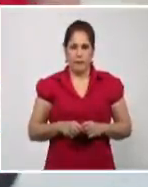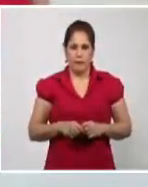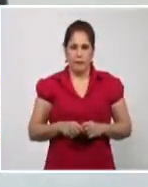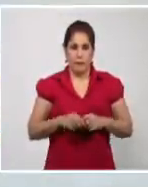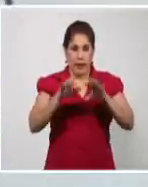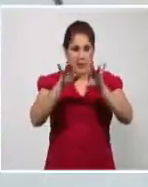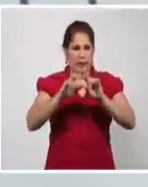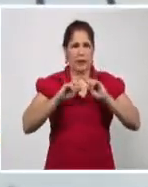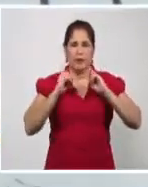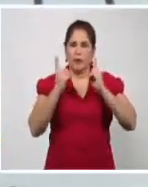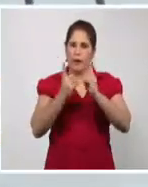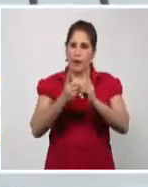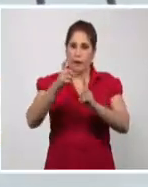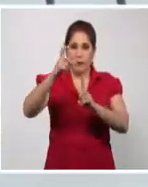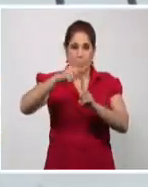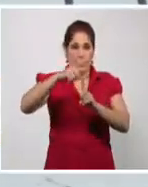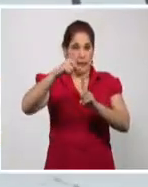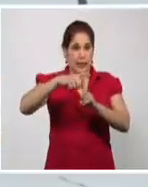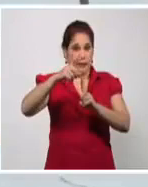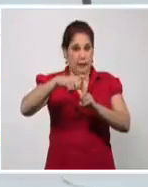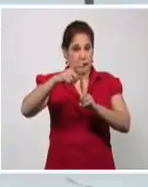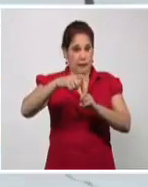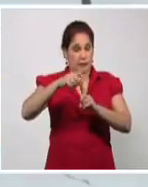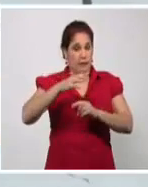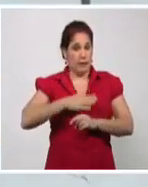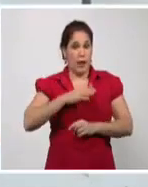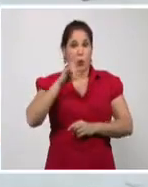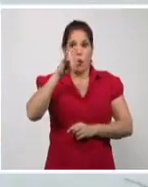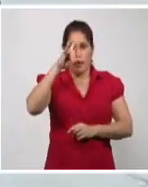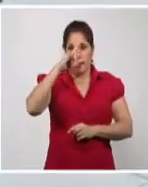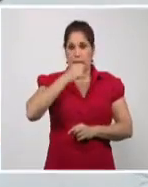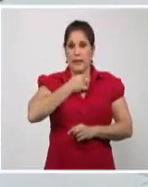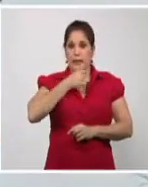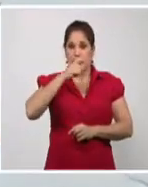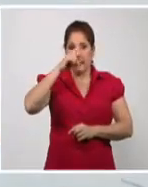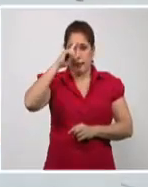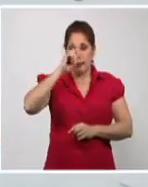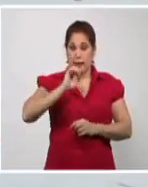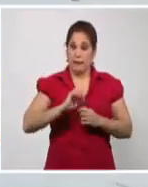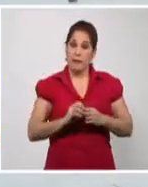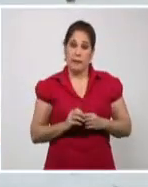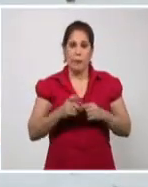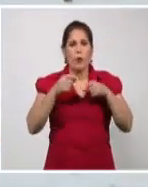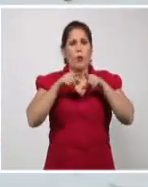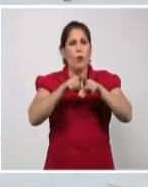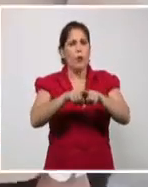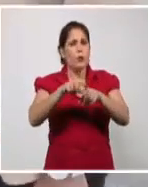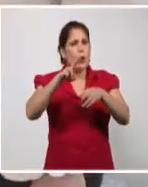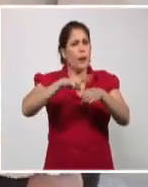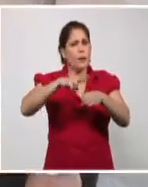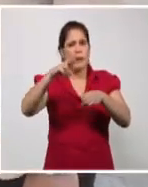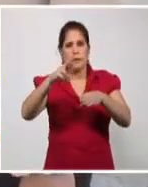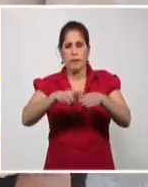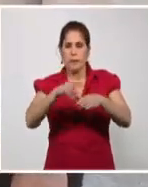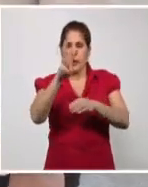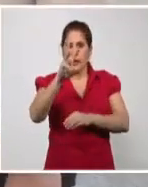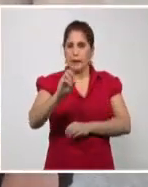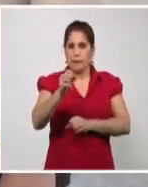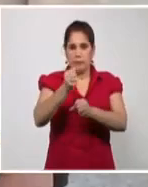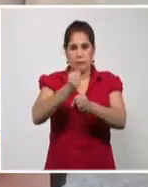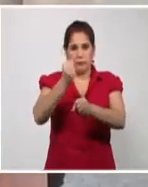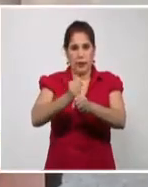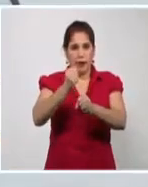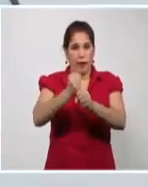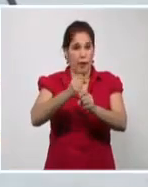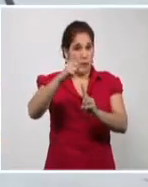El secretario general de la Central de Trabajadores de Cuba, Ulises Guilarte de Nacimiento, junto a una representación de 30 trabajadores de la